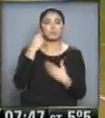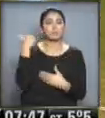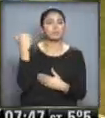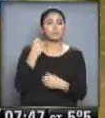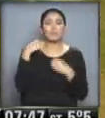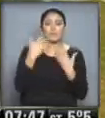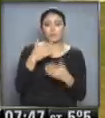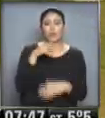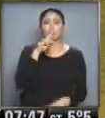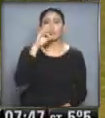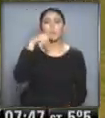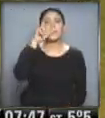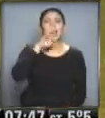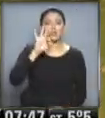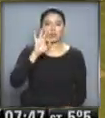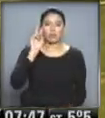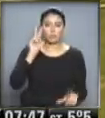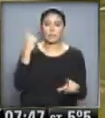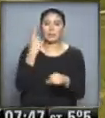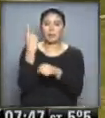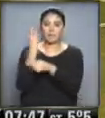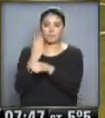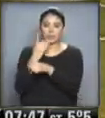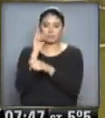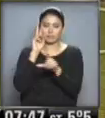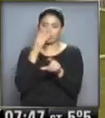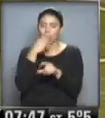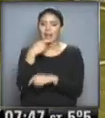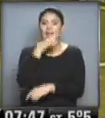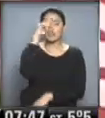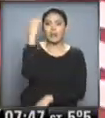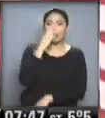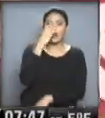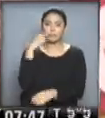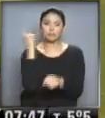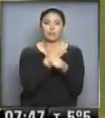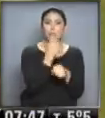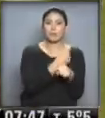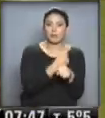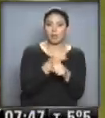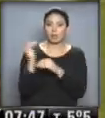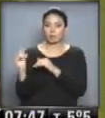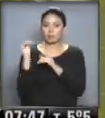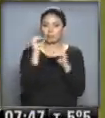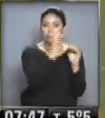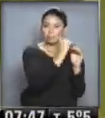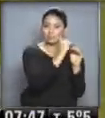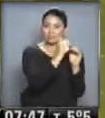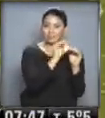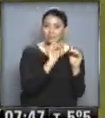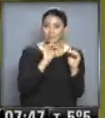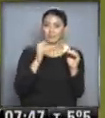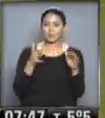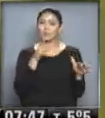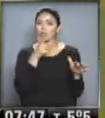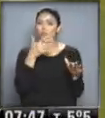por Floresta, de Primera B Metropolitana al Nacional B, del Nacional B a Primera División. Sí, esa fue la escalera en